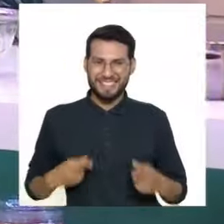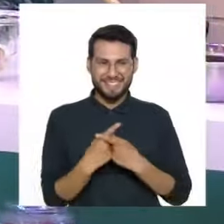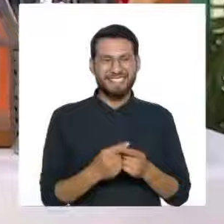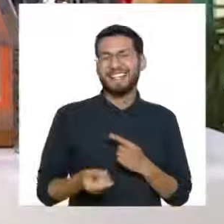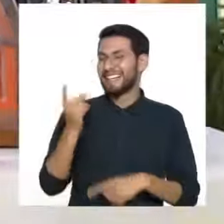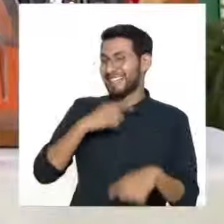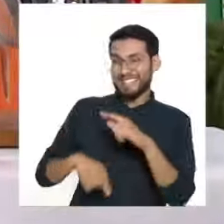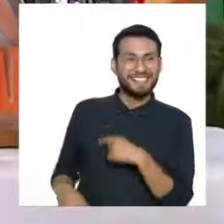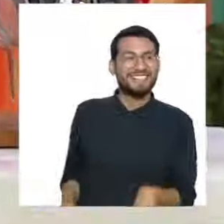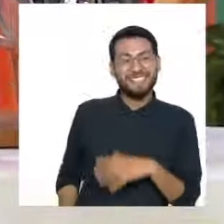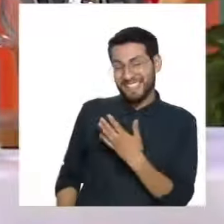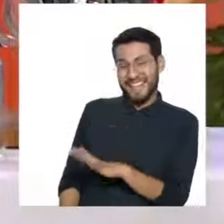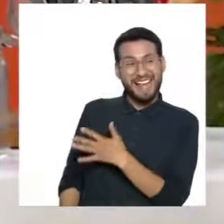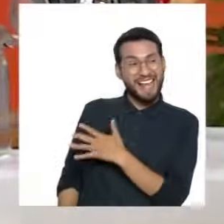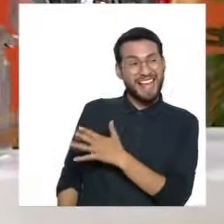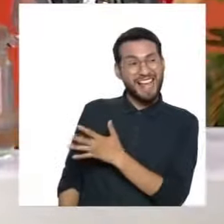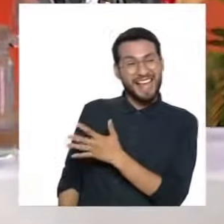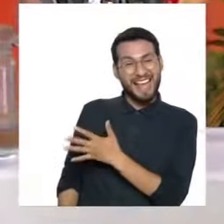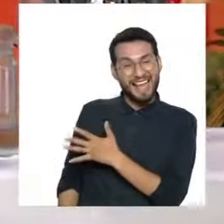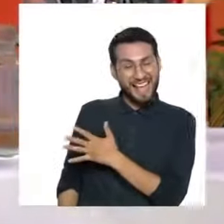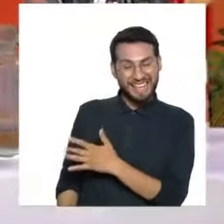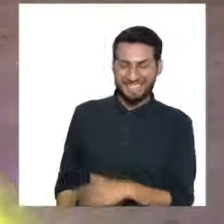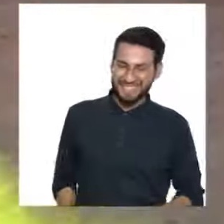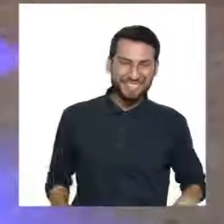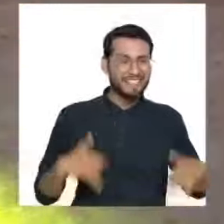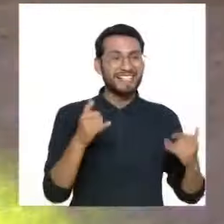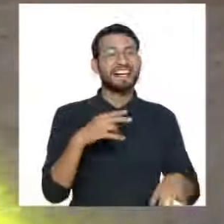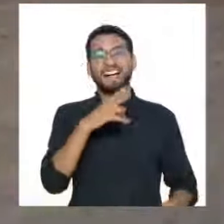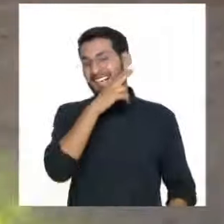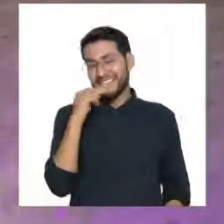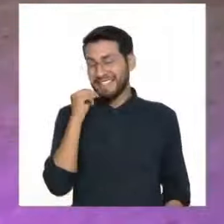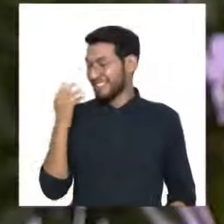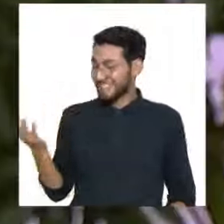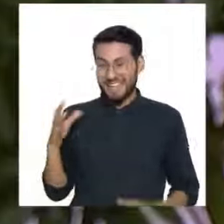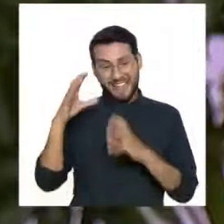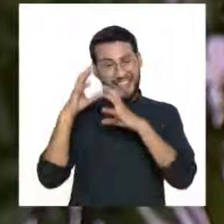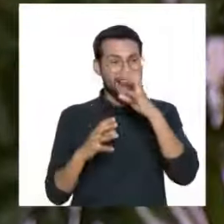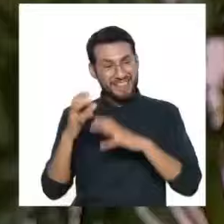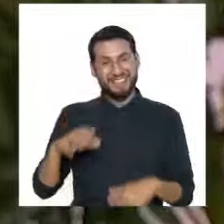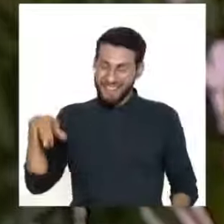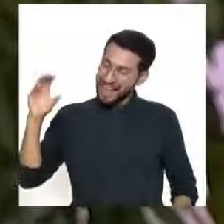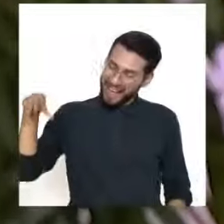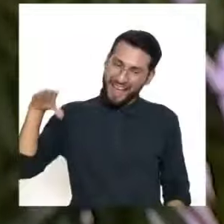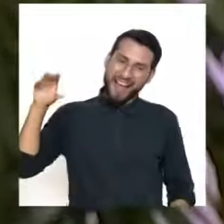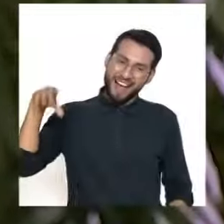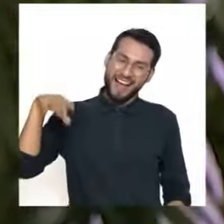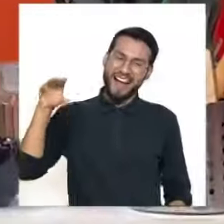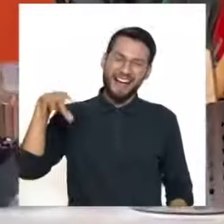otro lado y el paso de Nicol cuando se le corte Wii